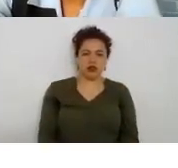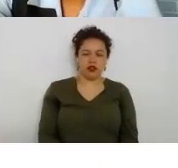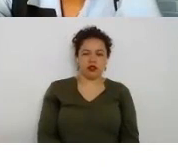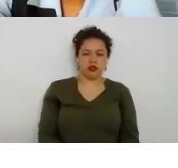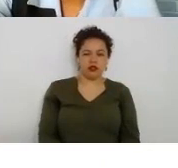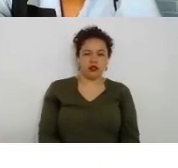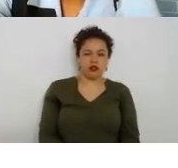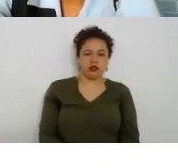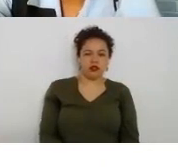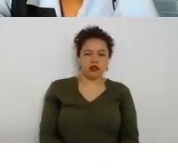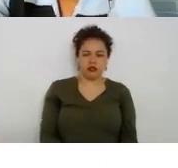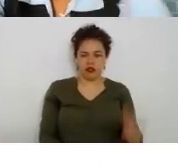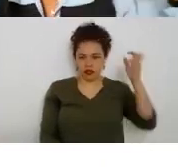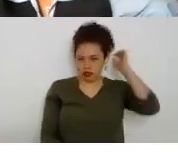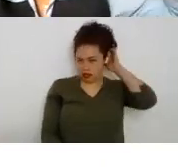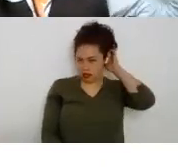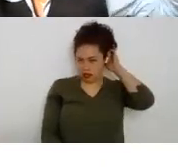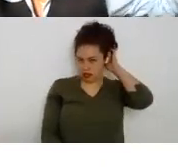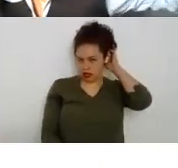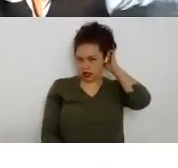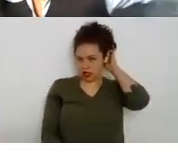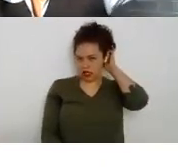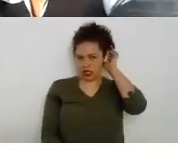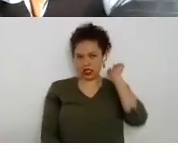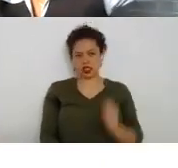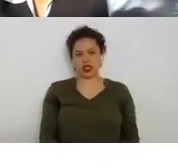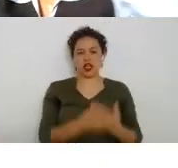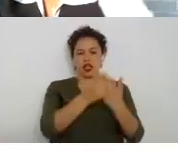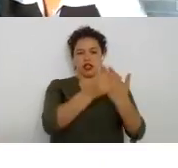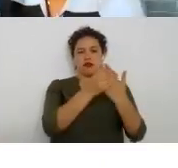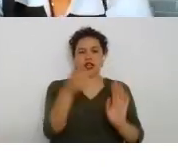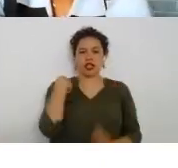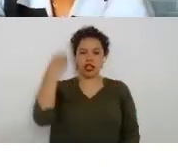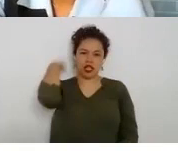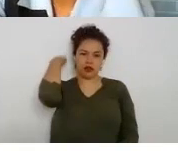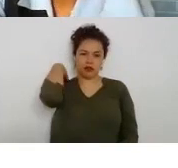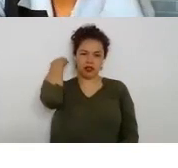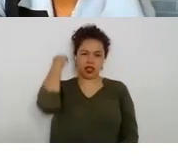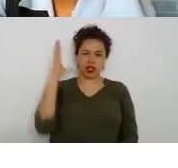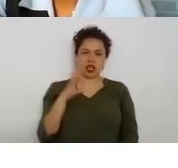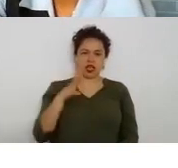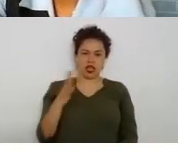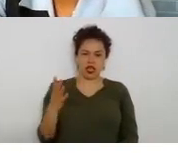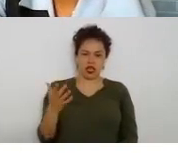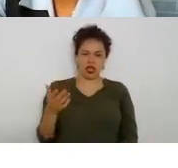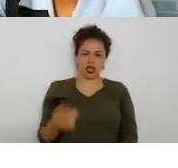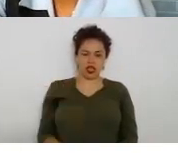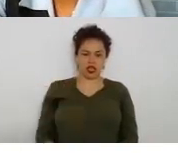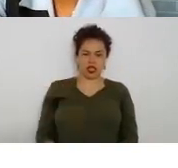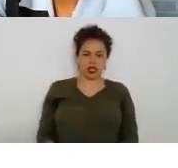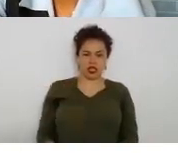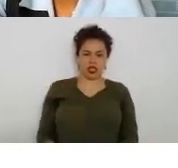La altura de las manos, o sea, hay soporte en la espalda, ¿no? Exactamente, la